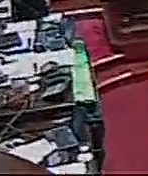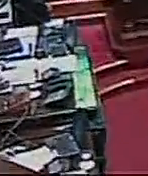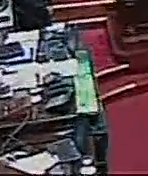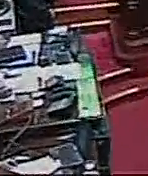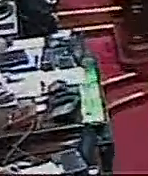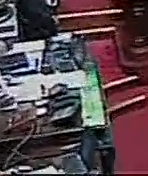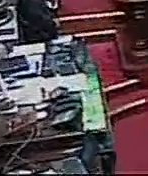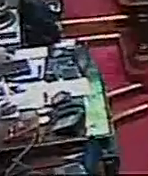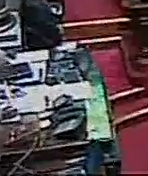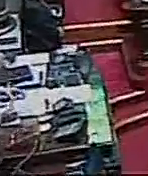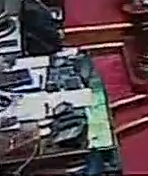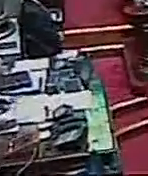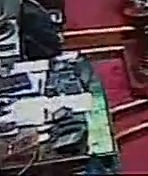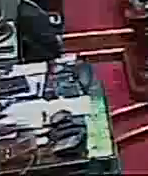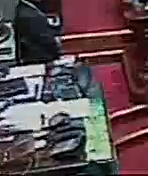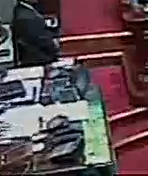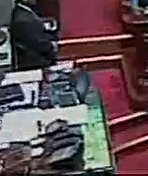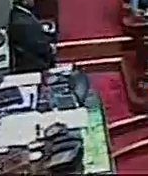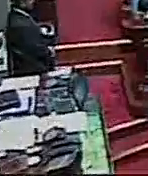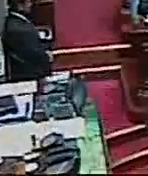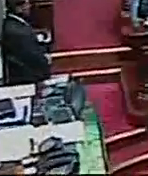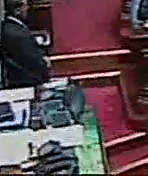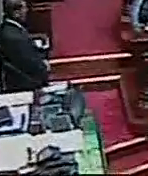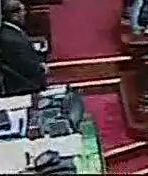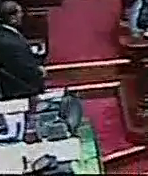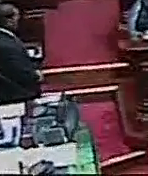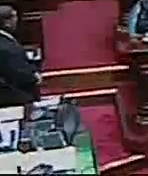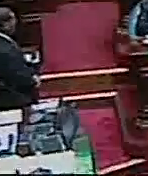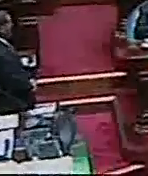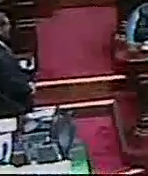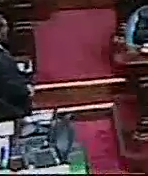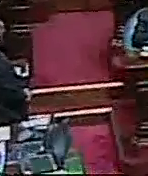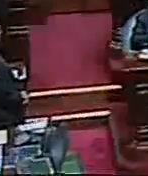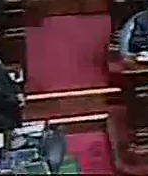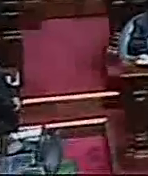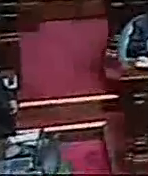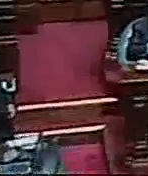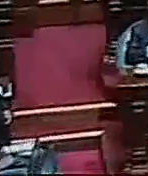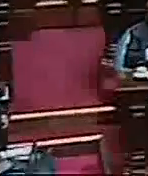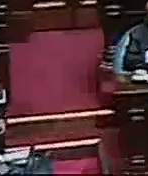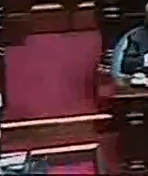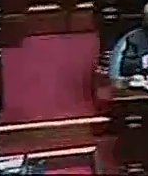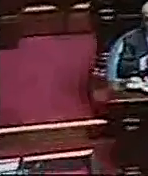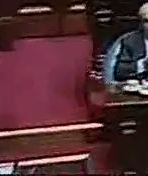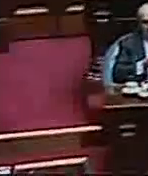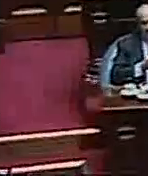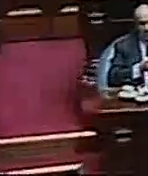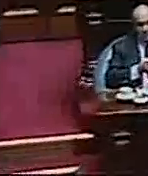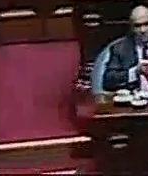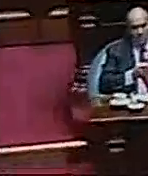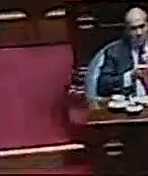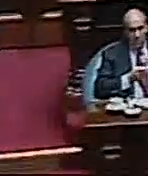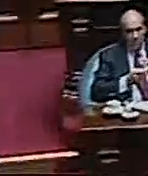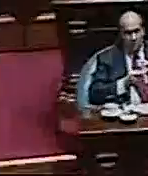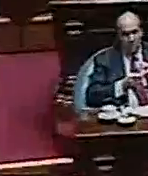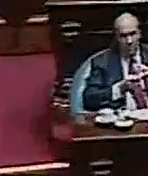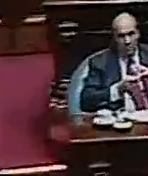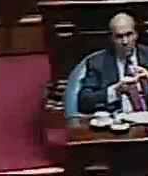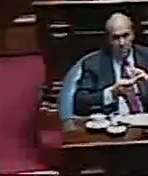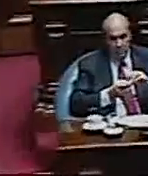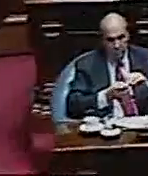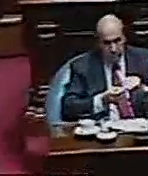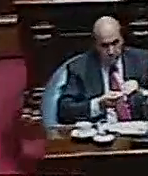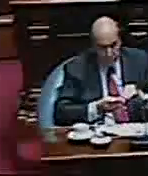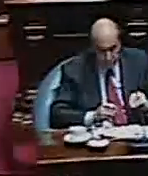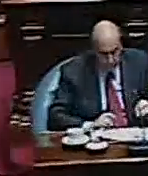misma. Están en estos momentos Pepe y Andrea leyendo las 2 mociones que han llegado hasta la